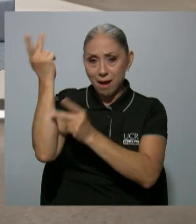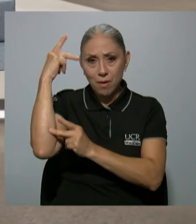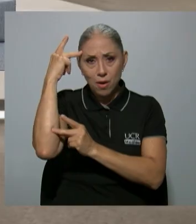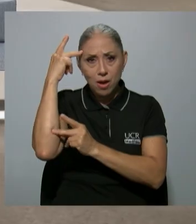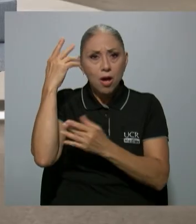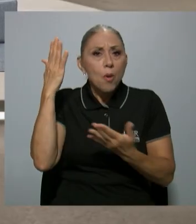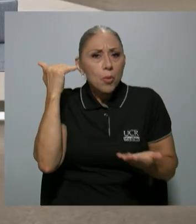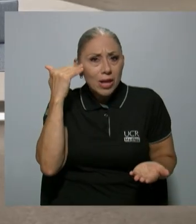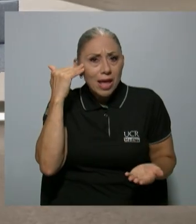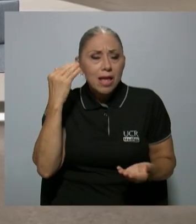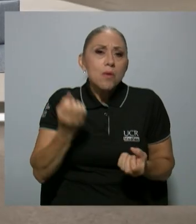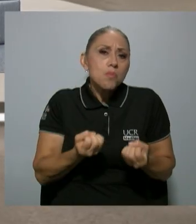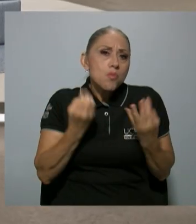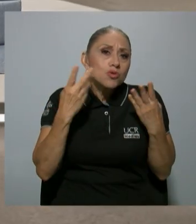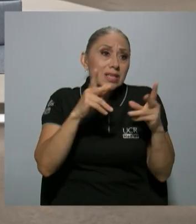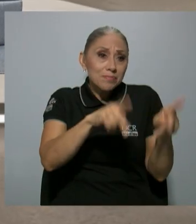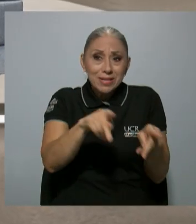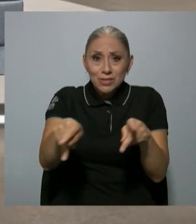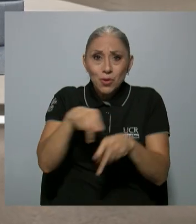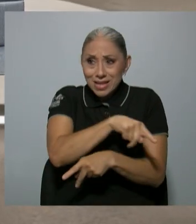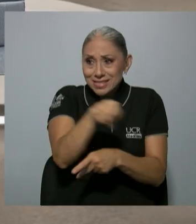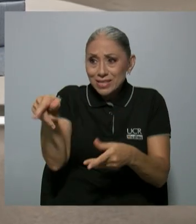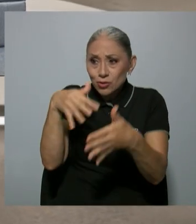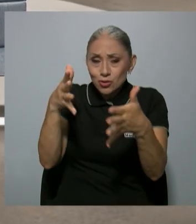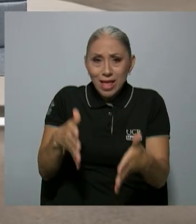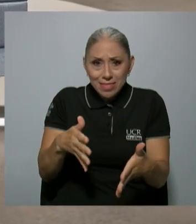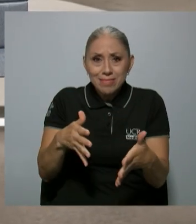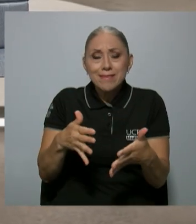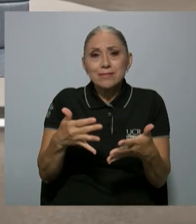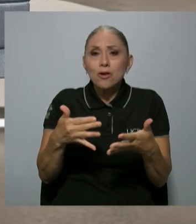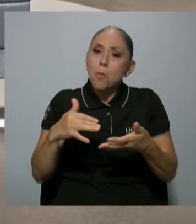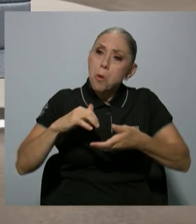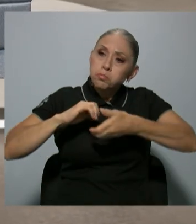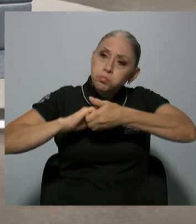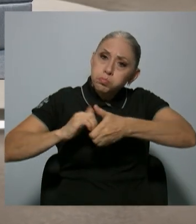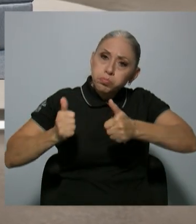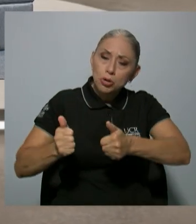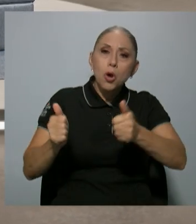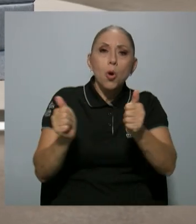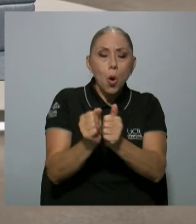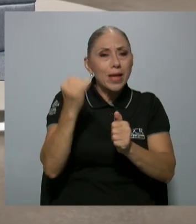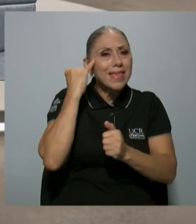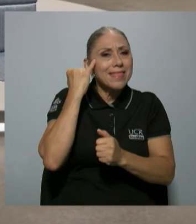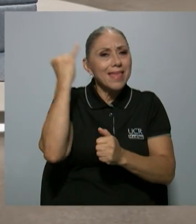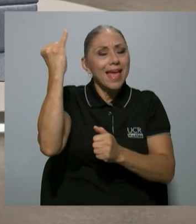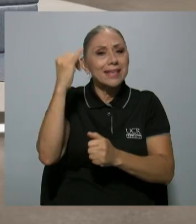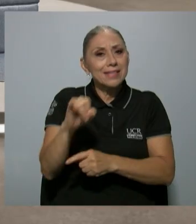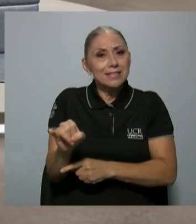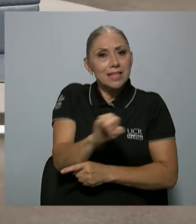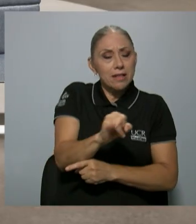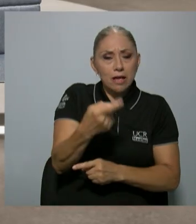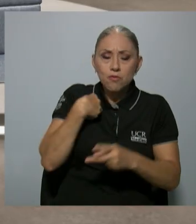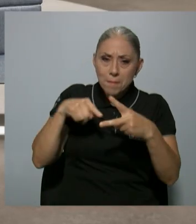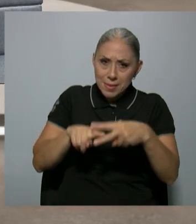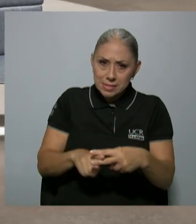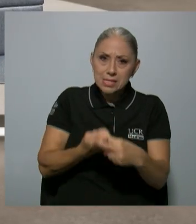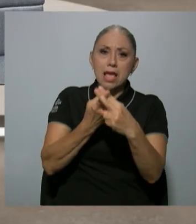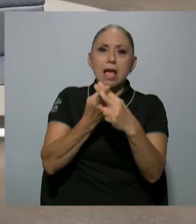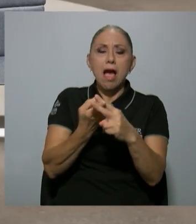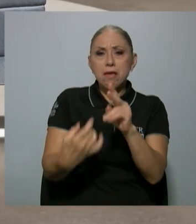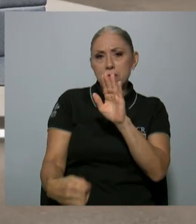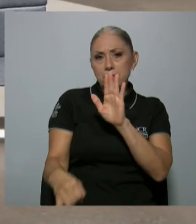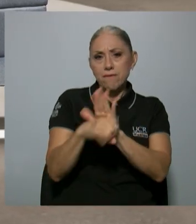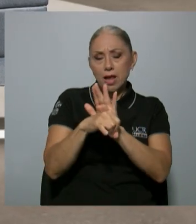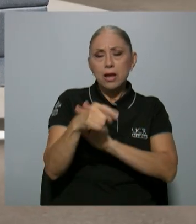pues comulgaban con ideales de izquierda, y pues yo me empecé a identificar con eso y dije, bueno,